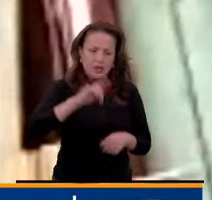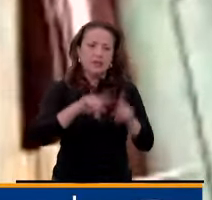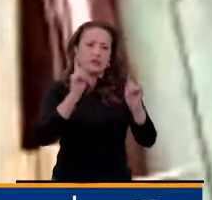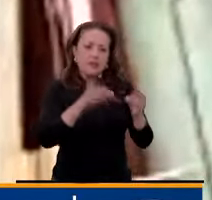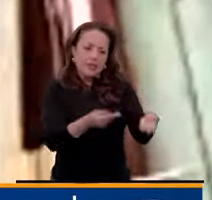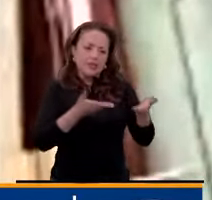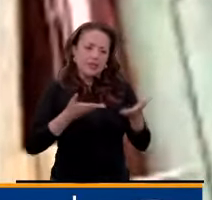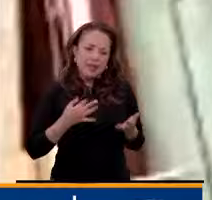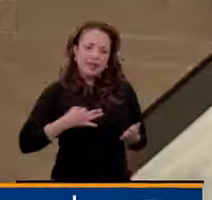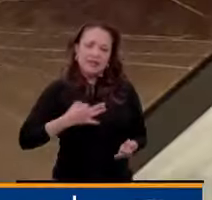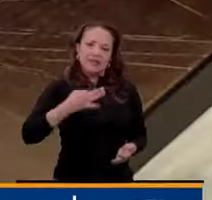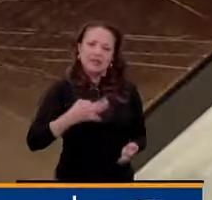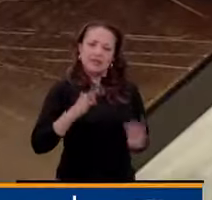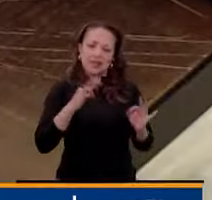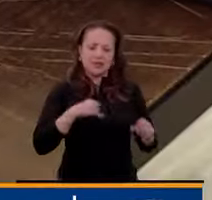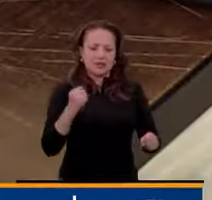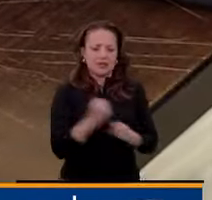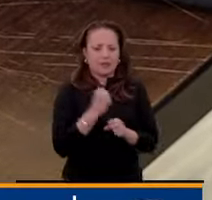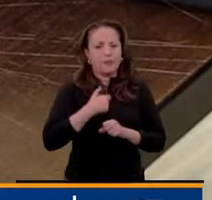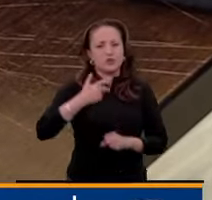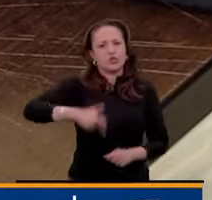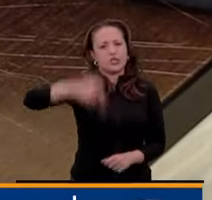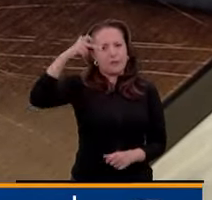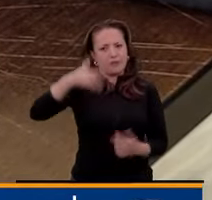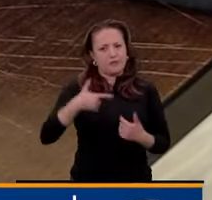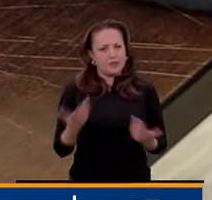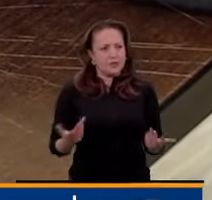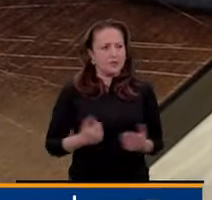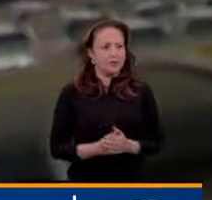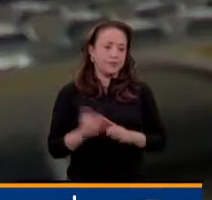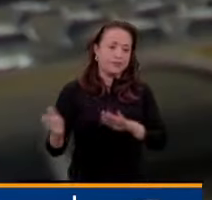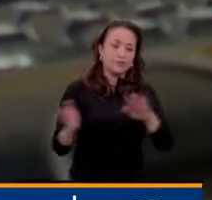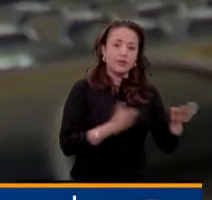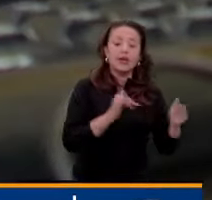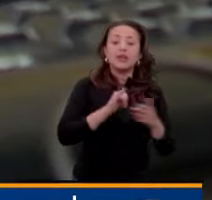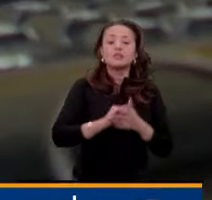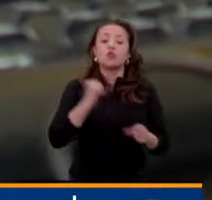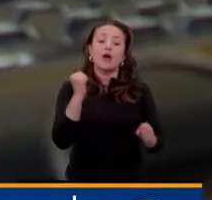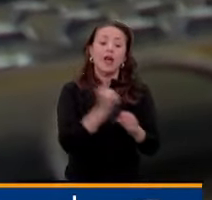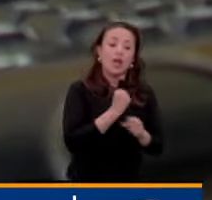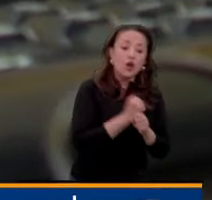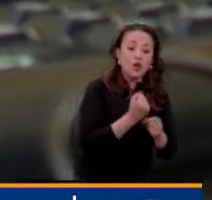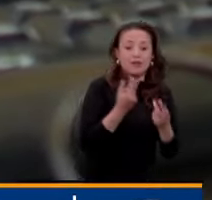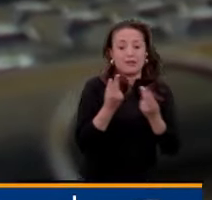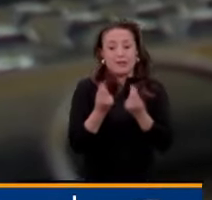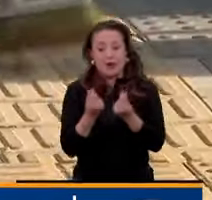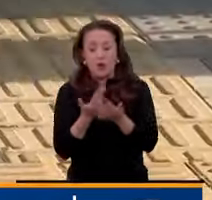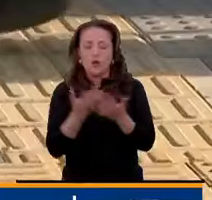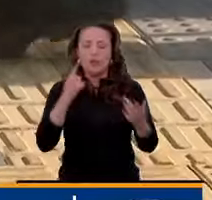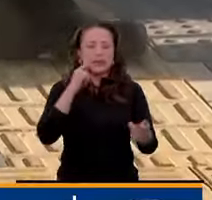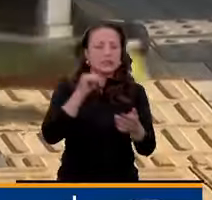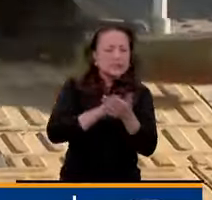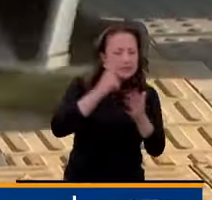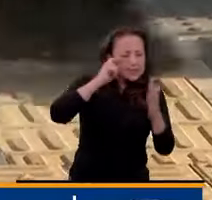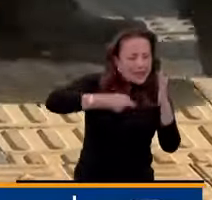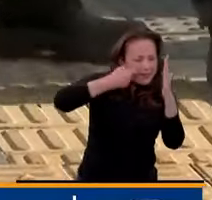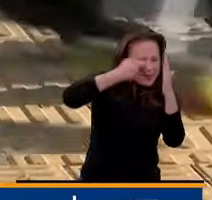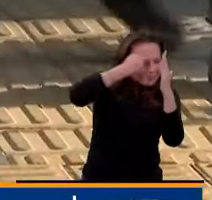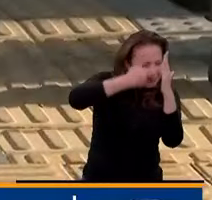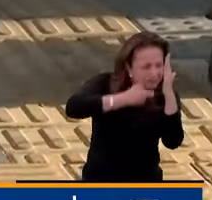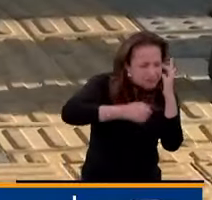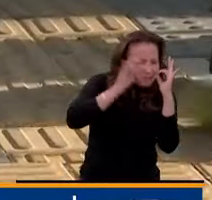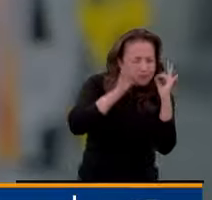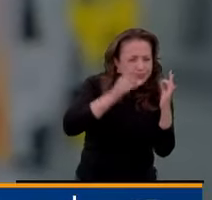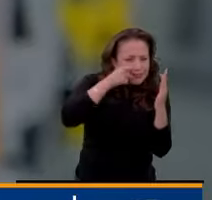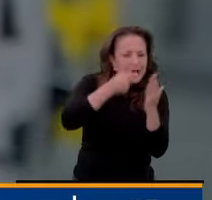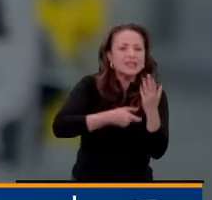condiciones dignas para poder ejercer nuestra profesión. Desde el sector económico y laboral esperan que exista una revisión minuciosa del listado. Advierten